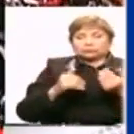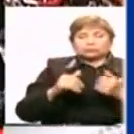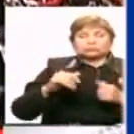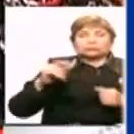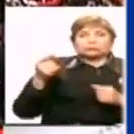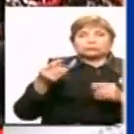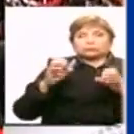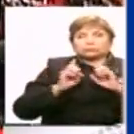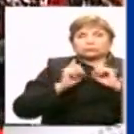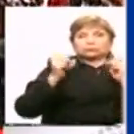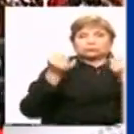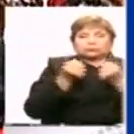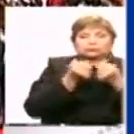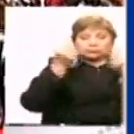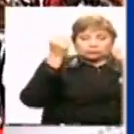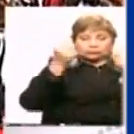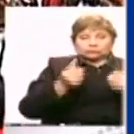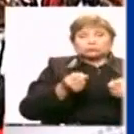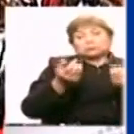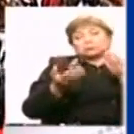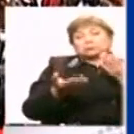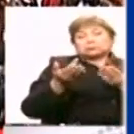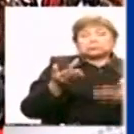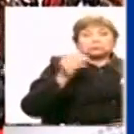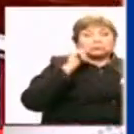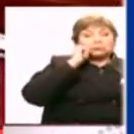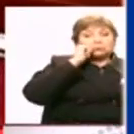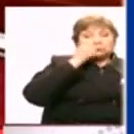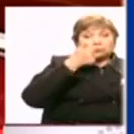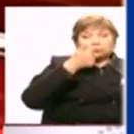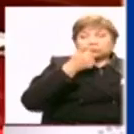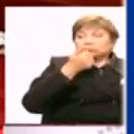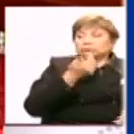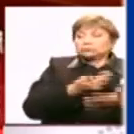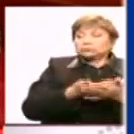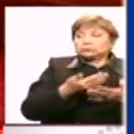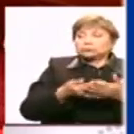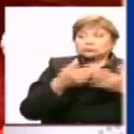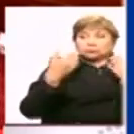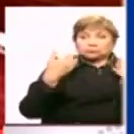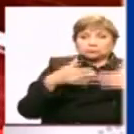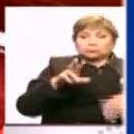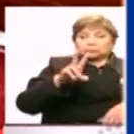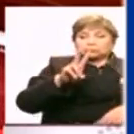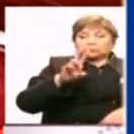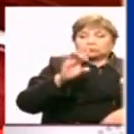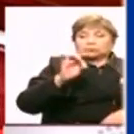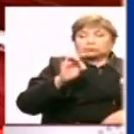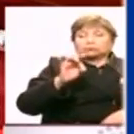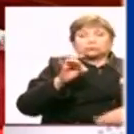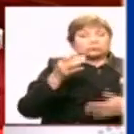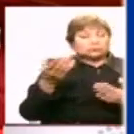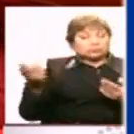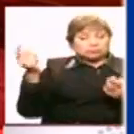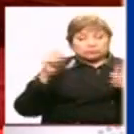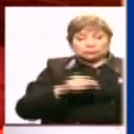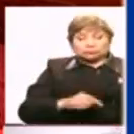Y no discutir si hacemos o no una Asamblea Constituyente. O sea, ¿cómo se va a procesar este tema?